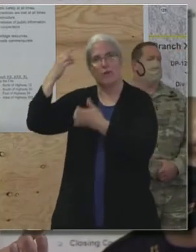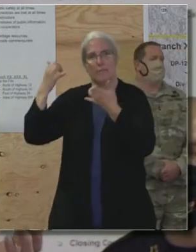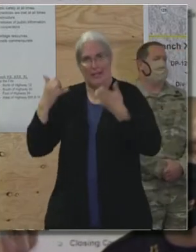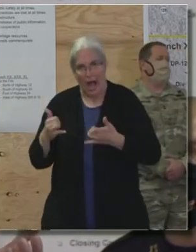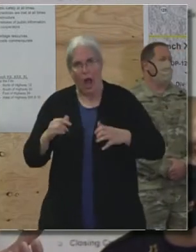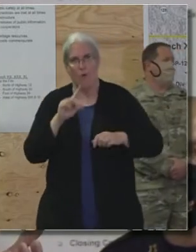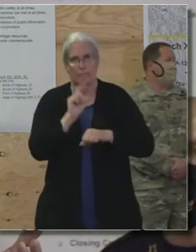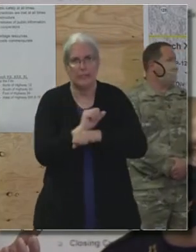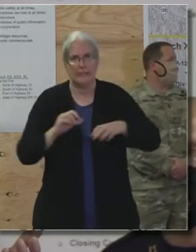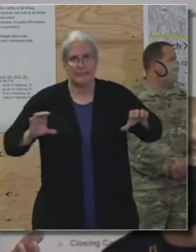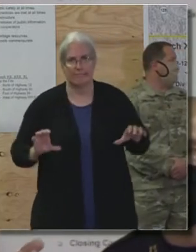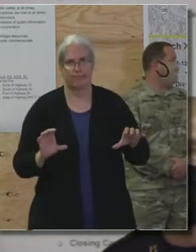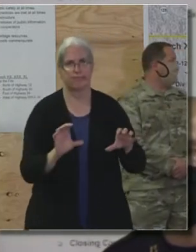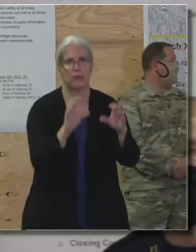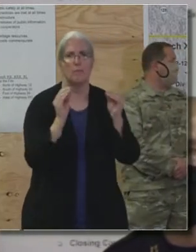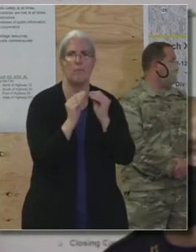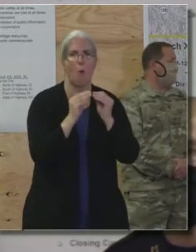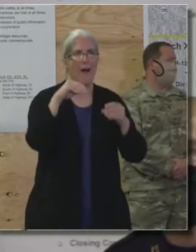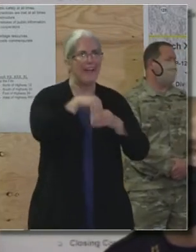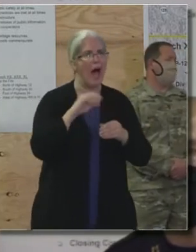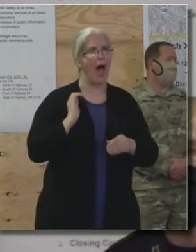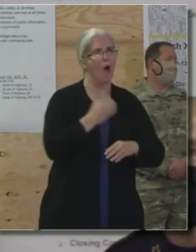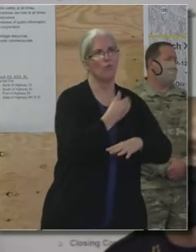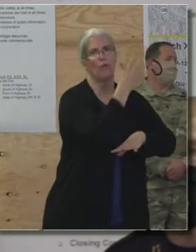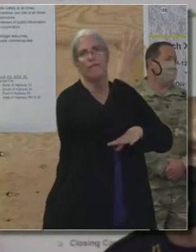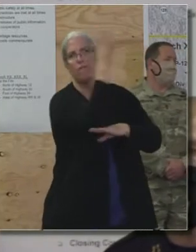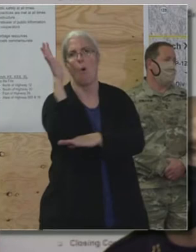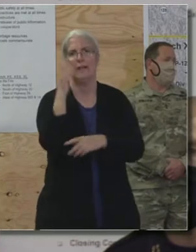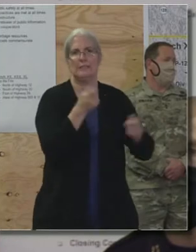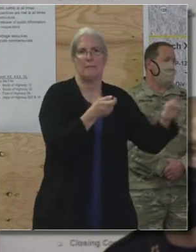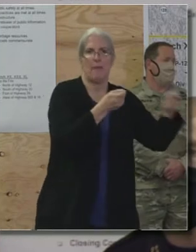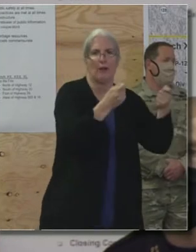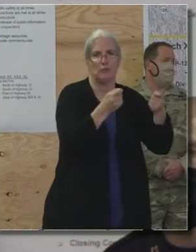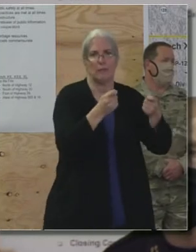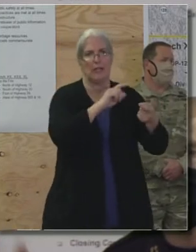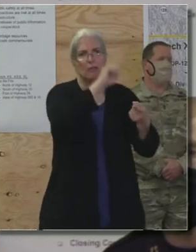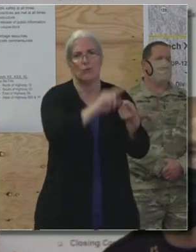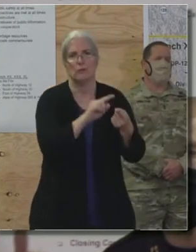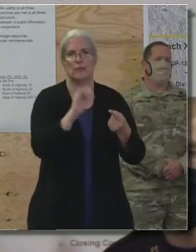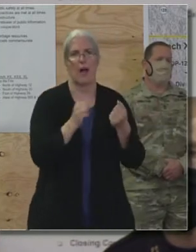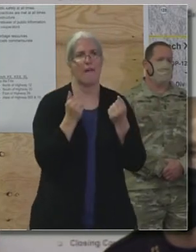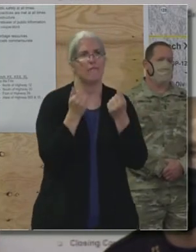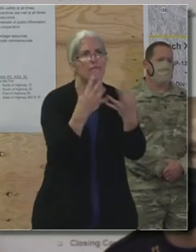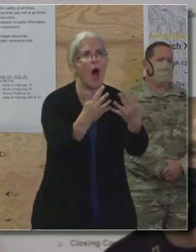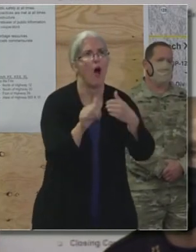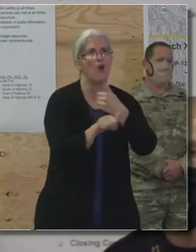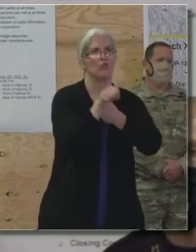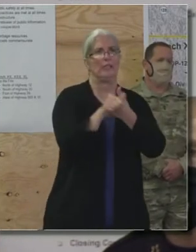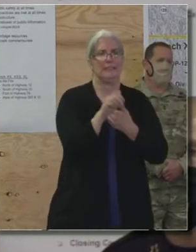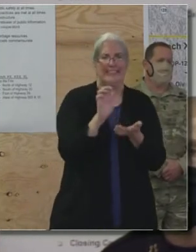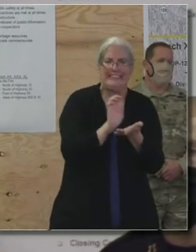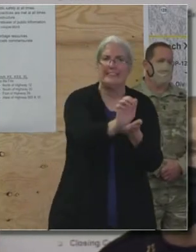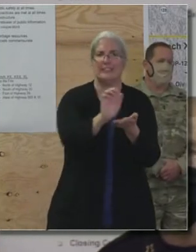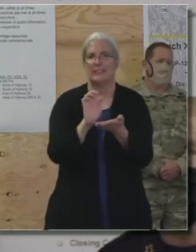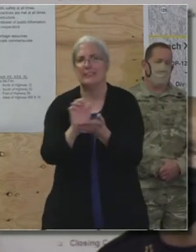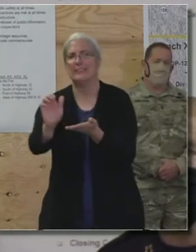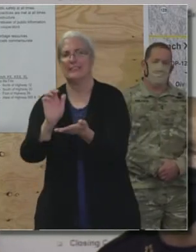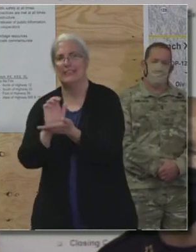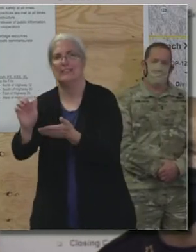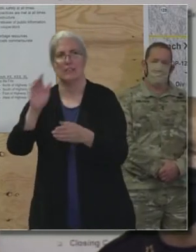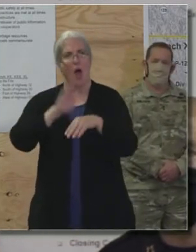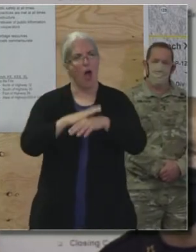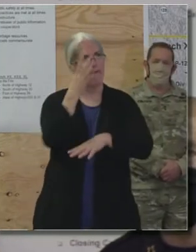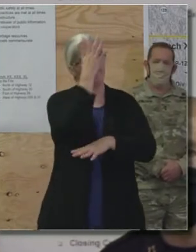para controlar y administrar los bosques y evitar propagación de incendios no solo a nivel estatal a nivel federal